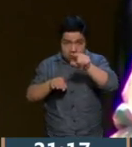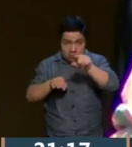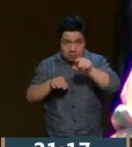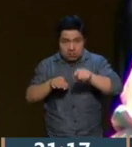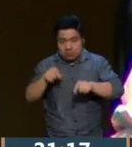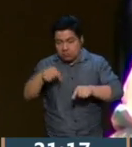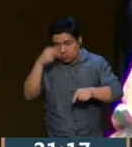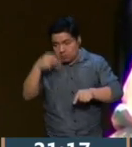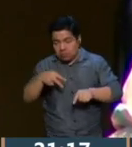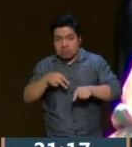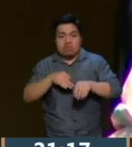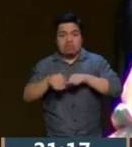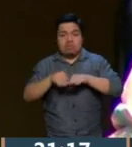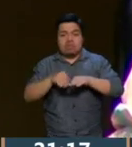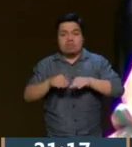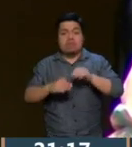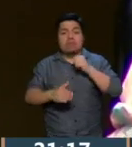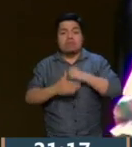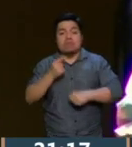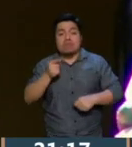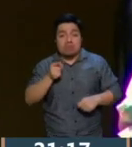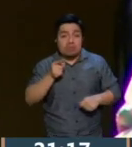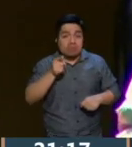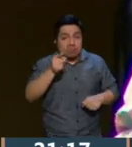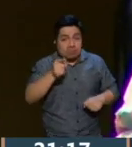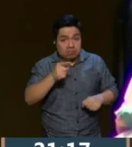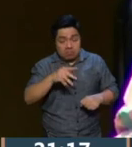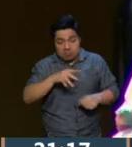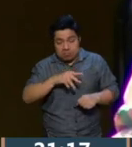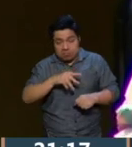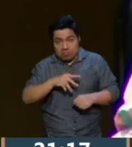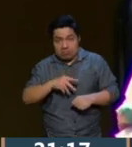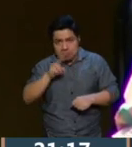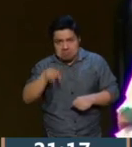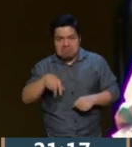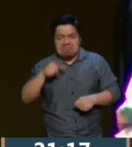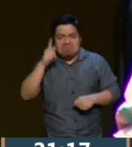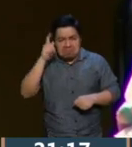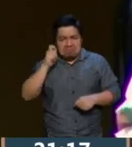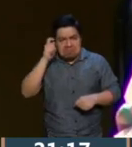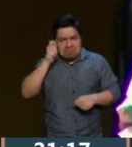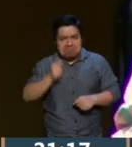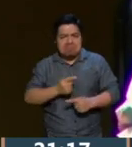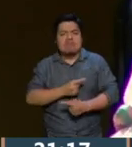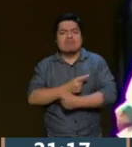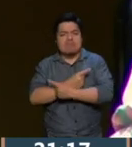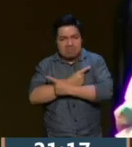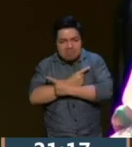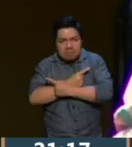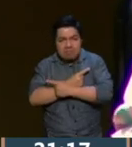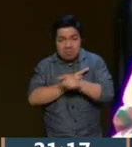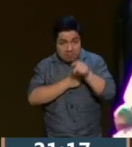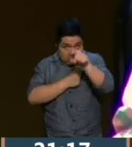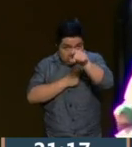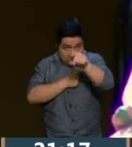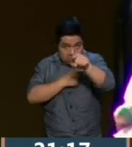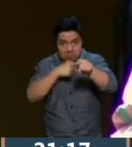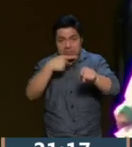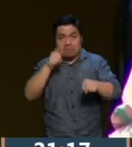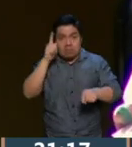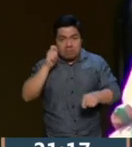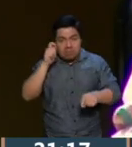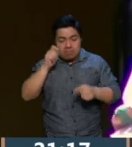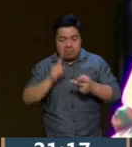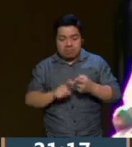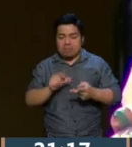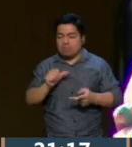de México, para que tú tengas una pensión digna. Tu pensión, tu